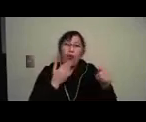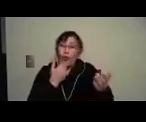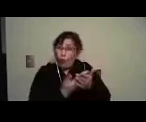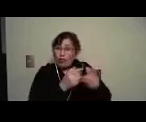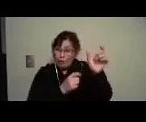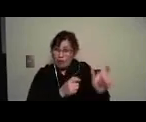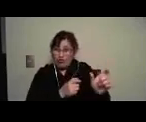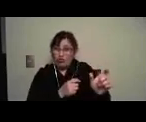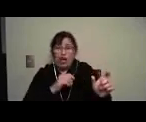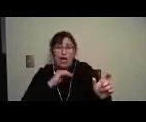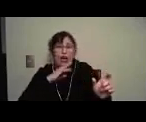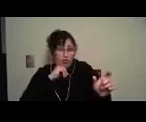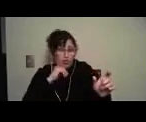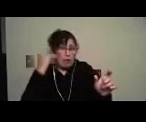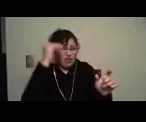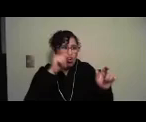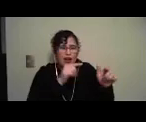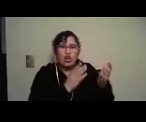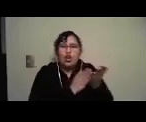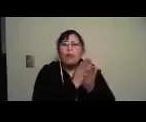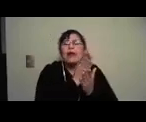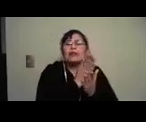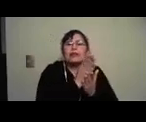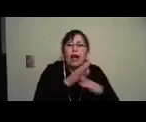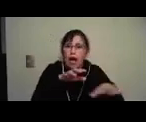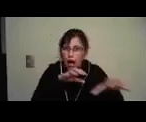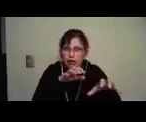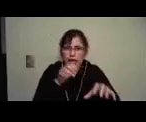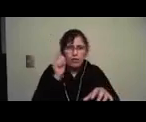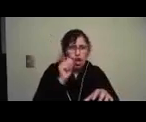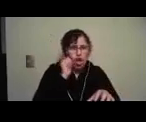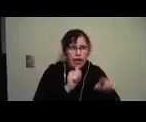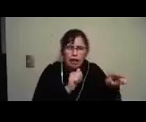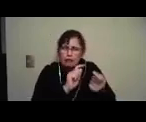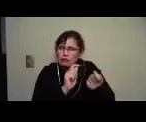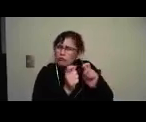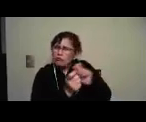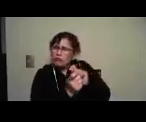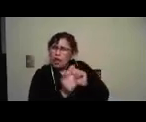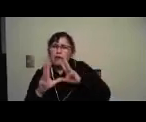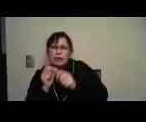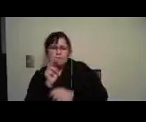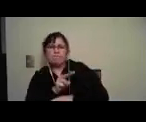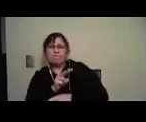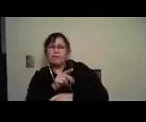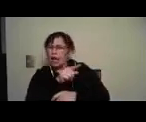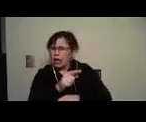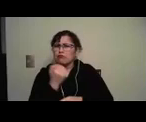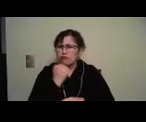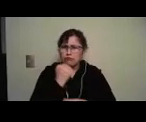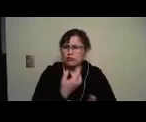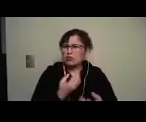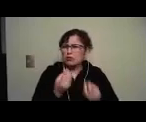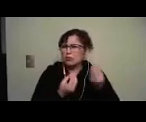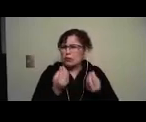tiempo comienzan a generar incapacidad para llevar a cabo las actividades de la vida diaria básica e instrumentales,